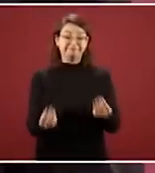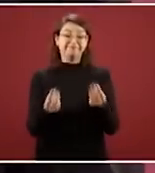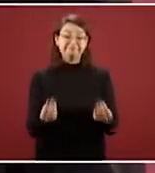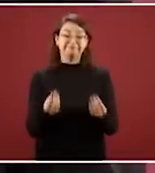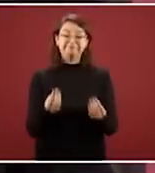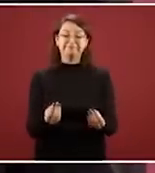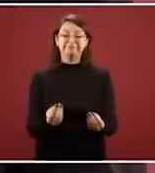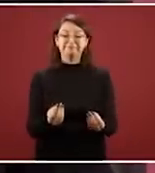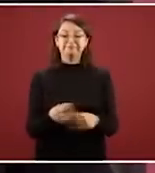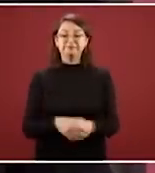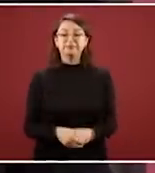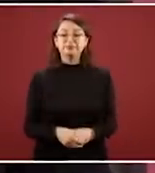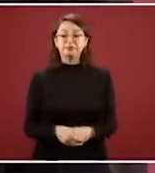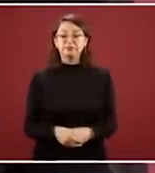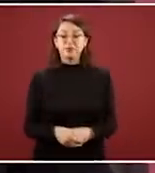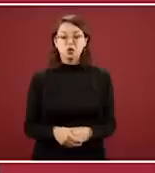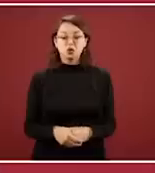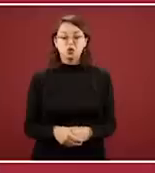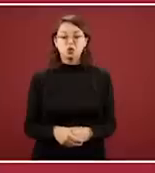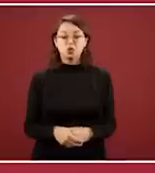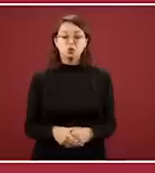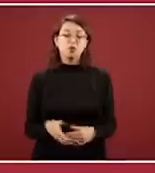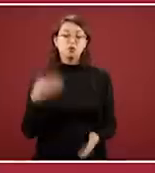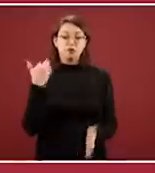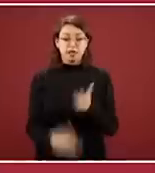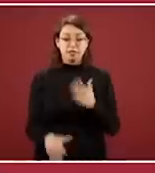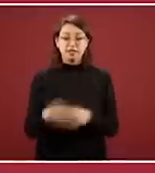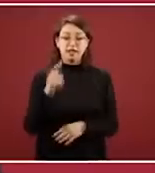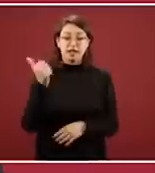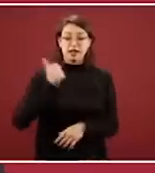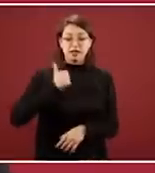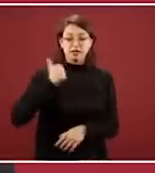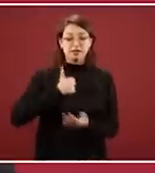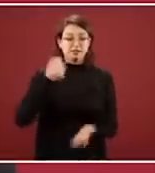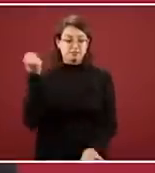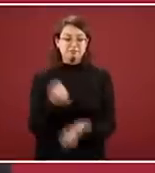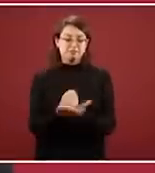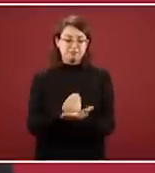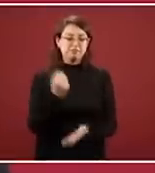Nada más va a faltar la aprobación en Canadá, ahí.